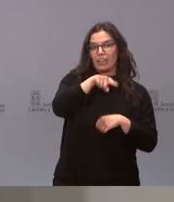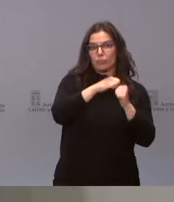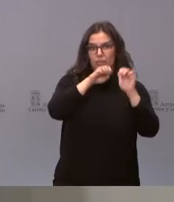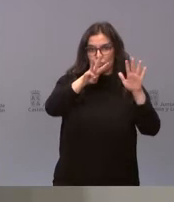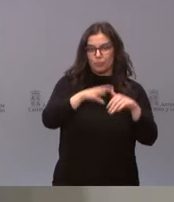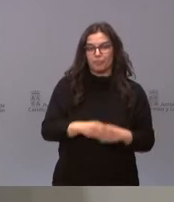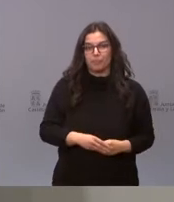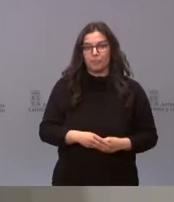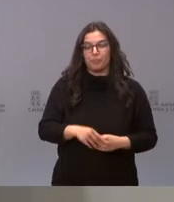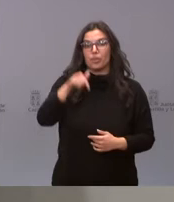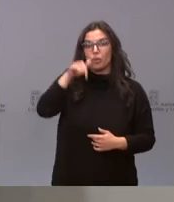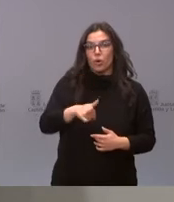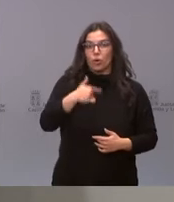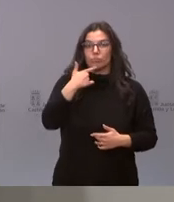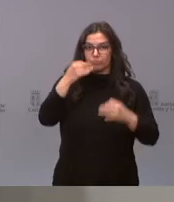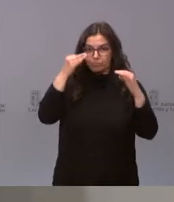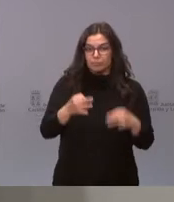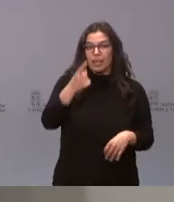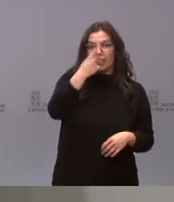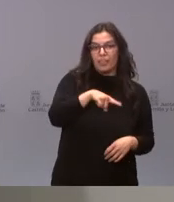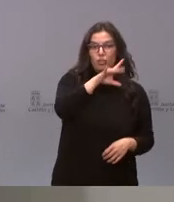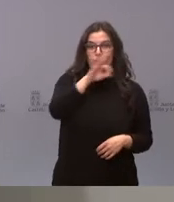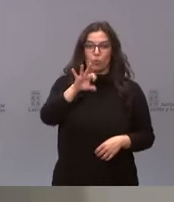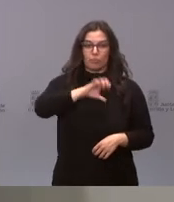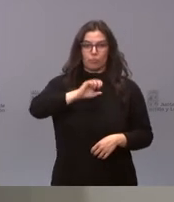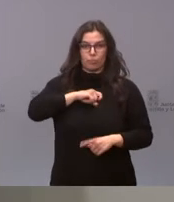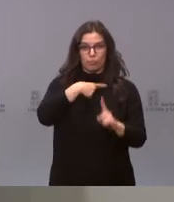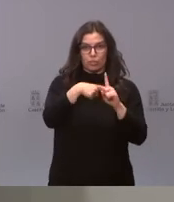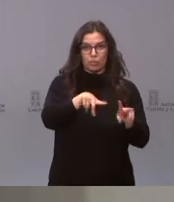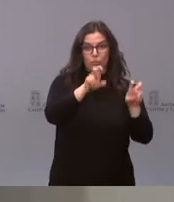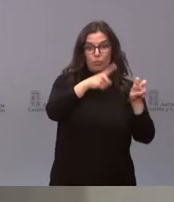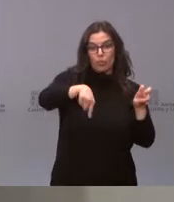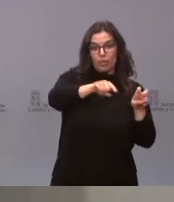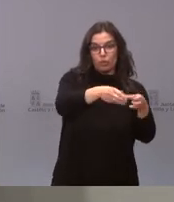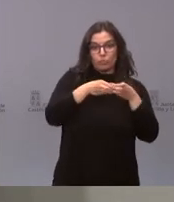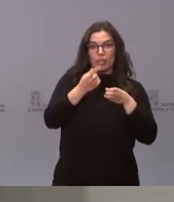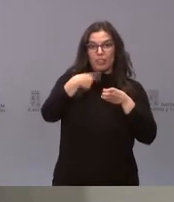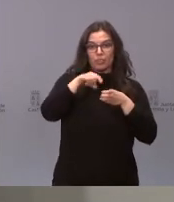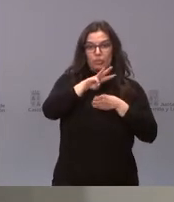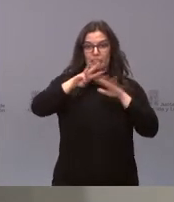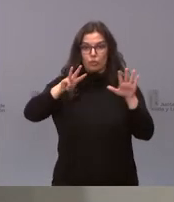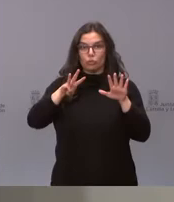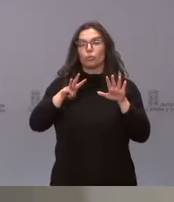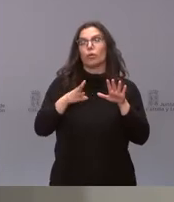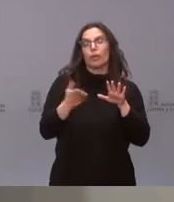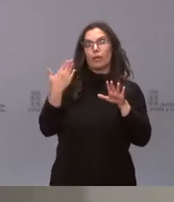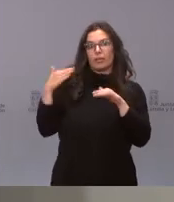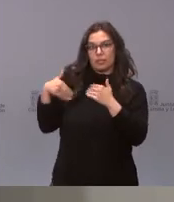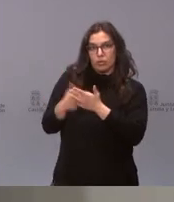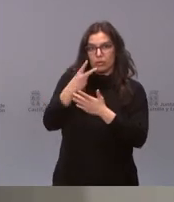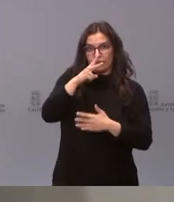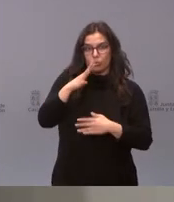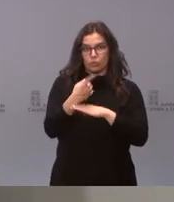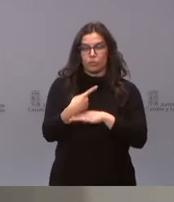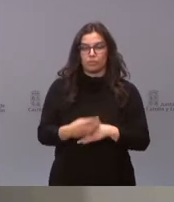hoy declaramos 150 casos nuevos de los cuales 138 son de las 24 horas anteriores